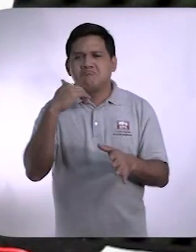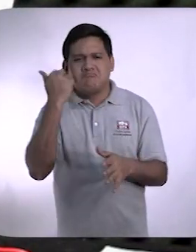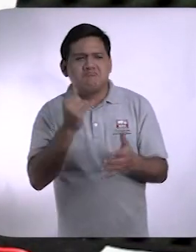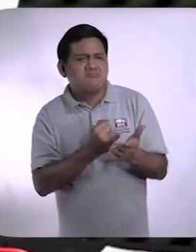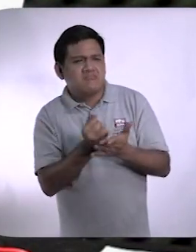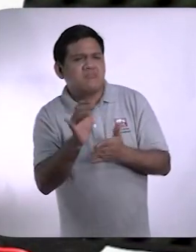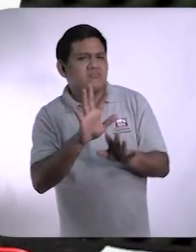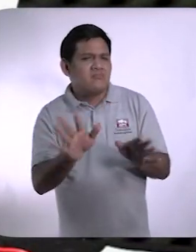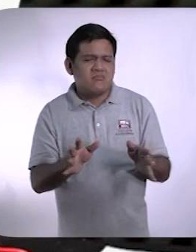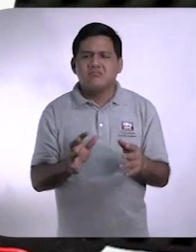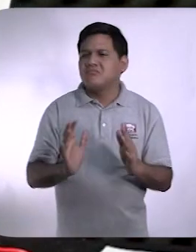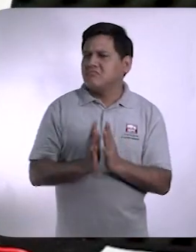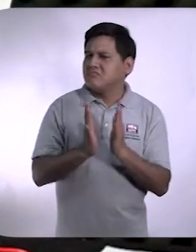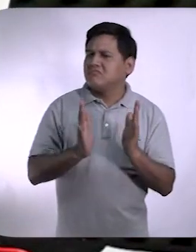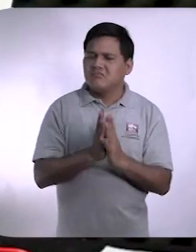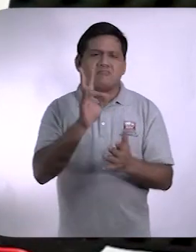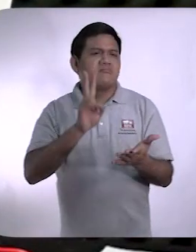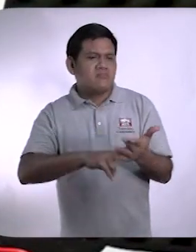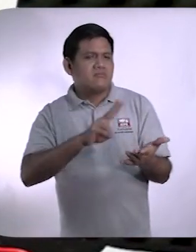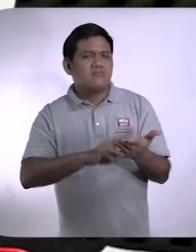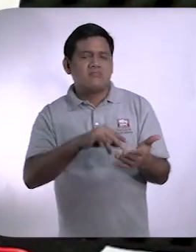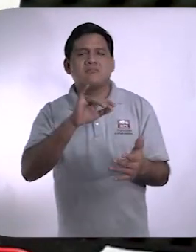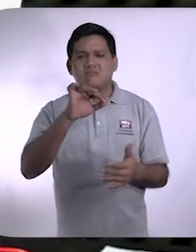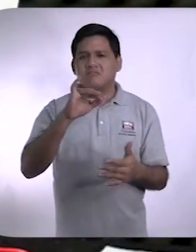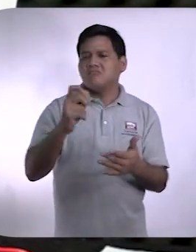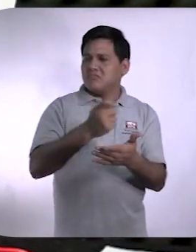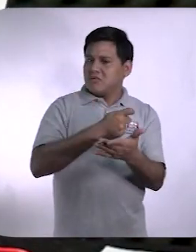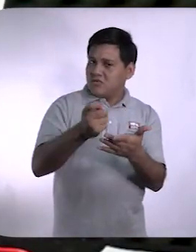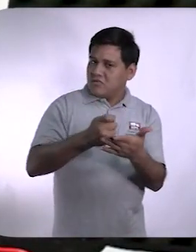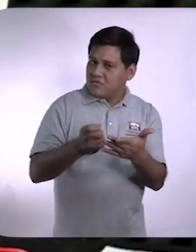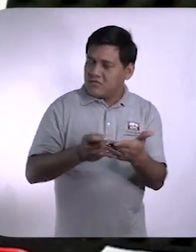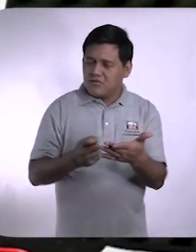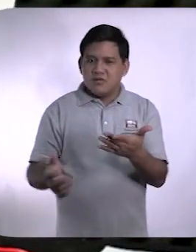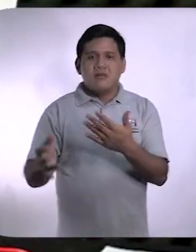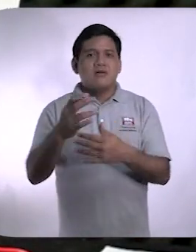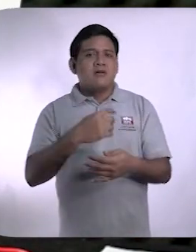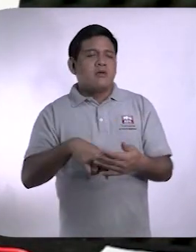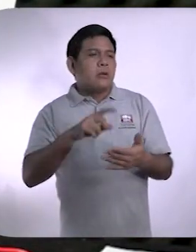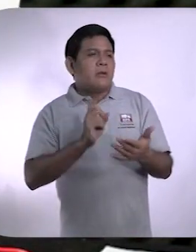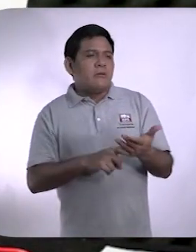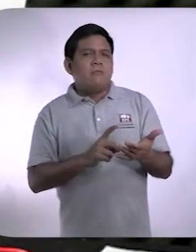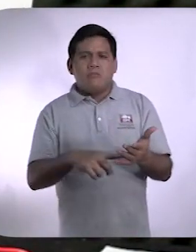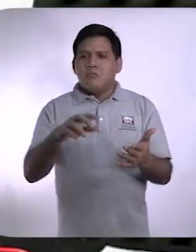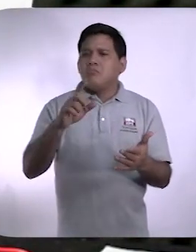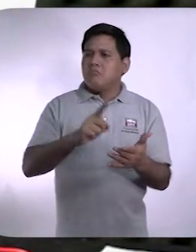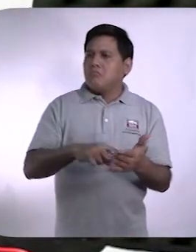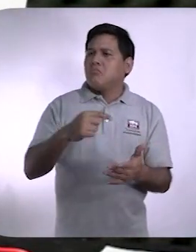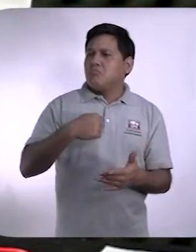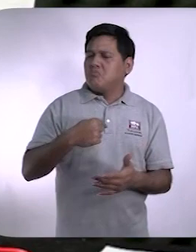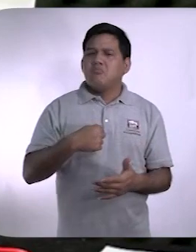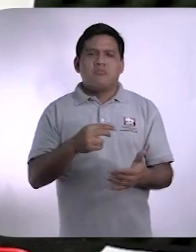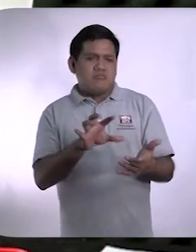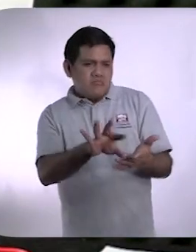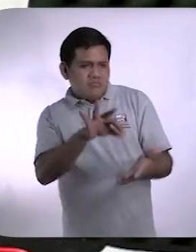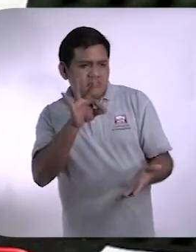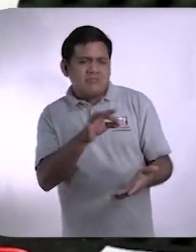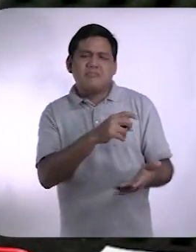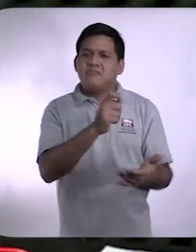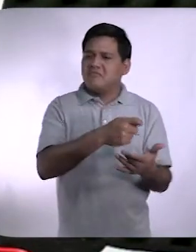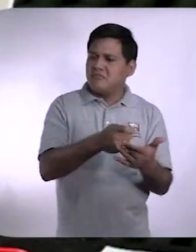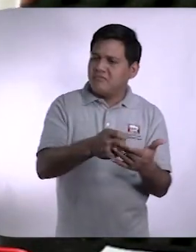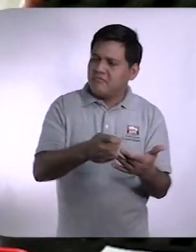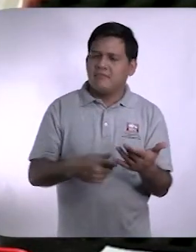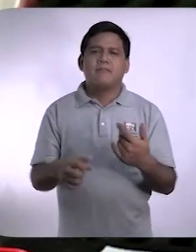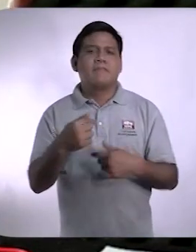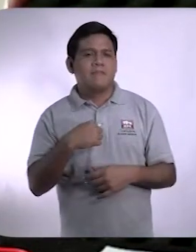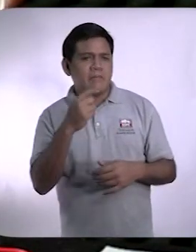está votando. También se puede escribir alguna situación, estoy a favor de este candidato dentro del recuadro. ¿Qué es lo que